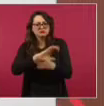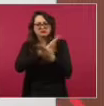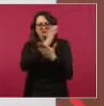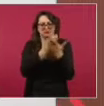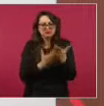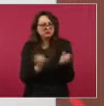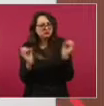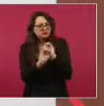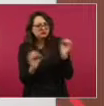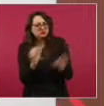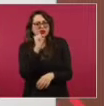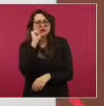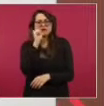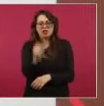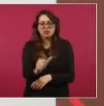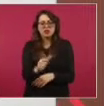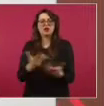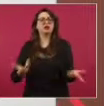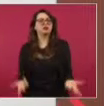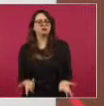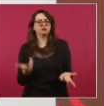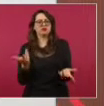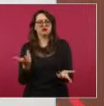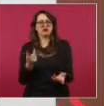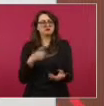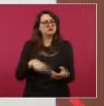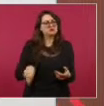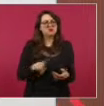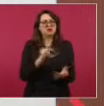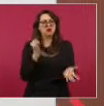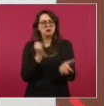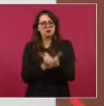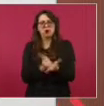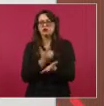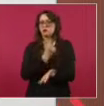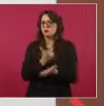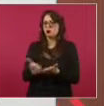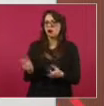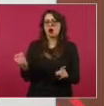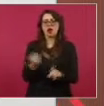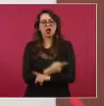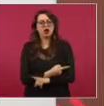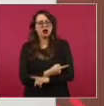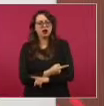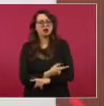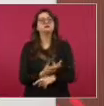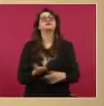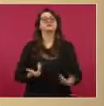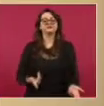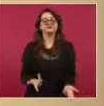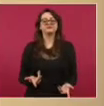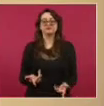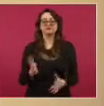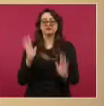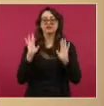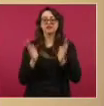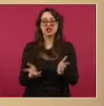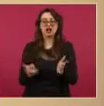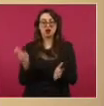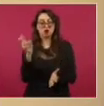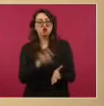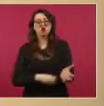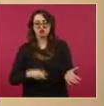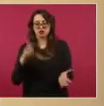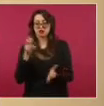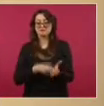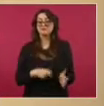empleo y evaden obligaciones con las instituciones de seguridad social. A propósito, es este un tema inacabado